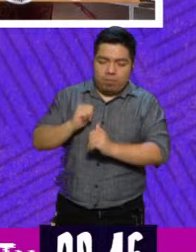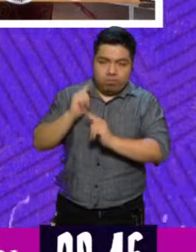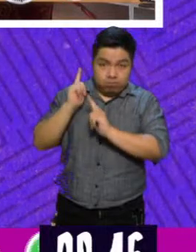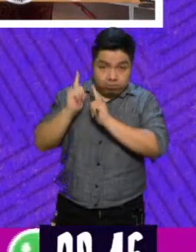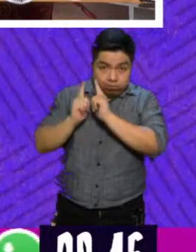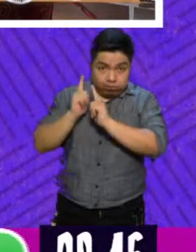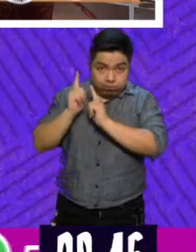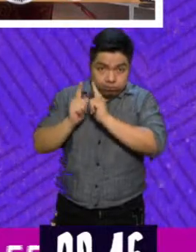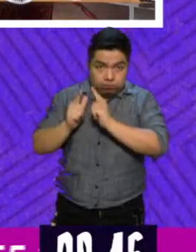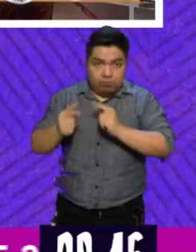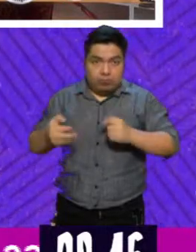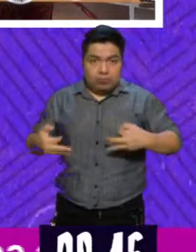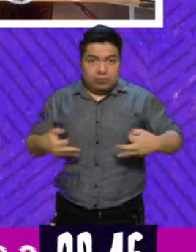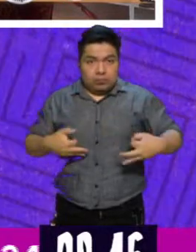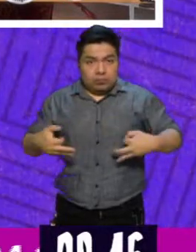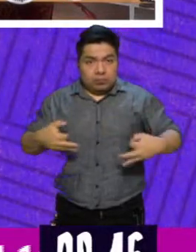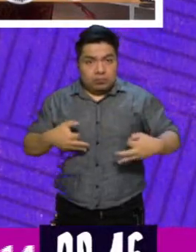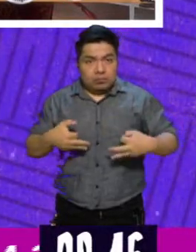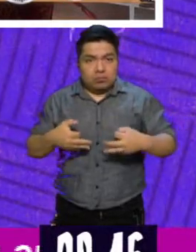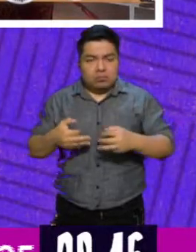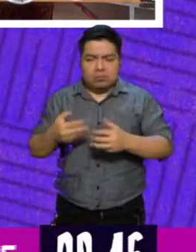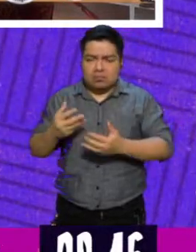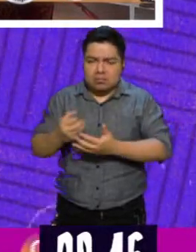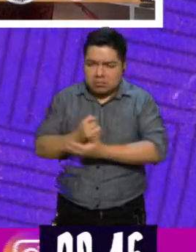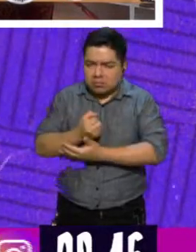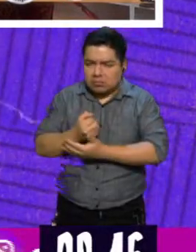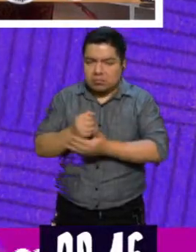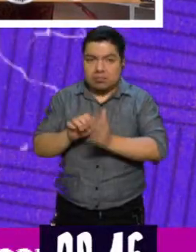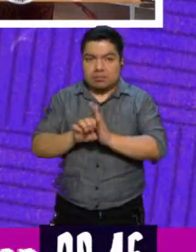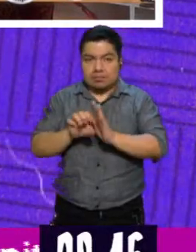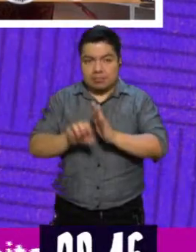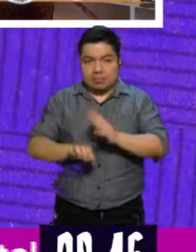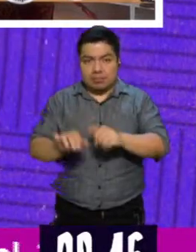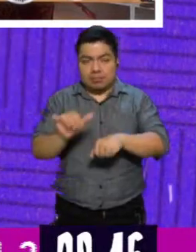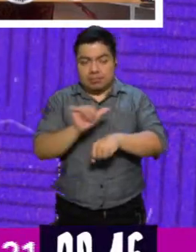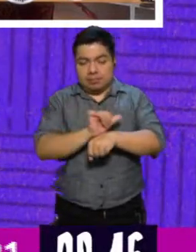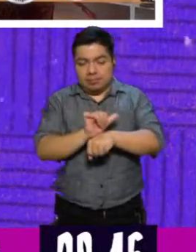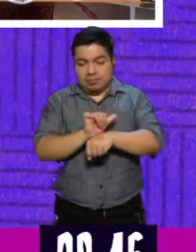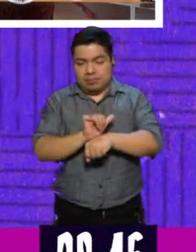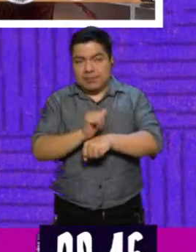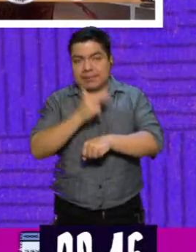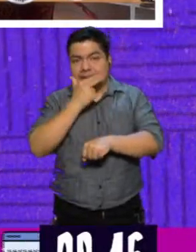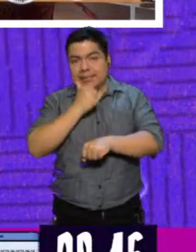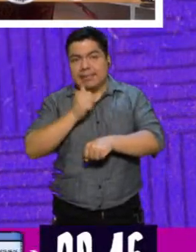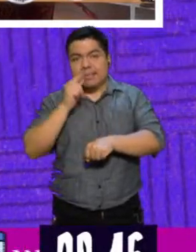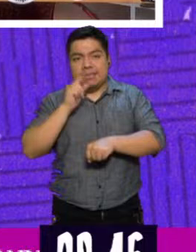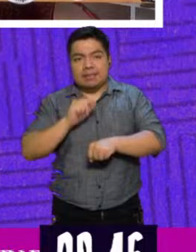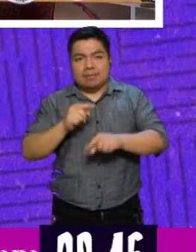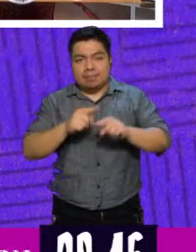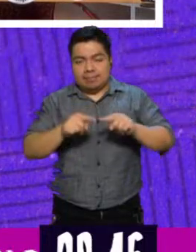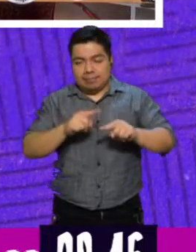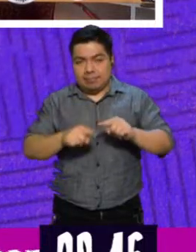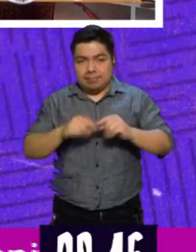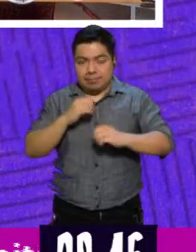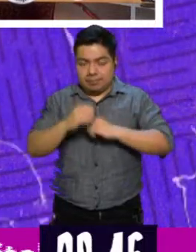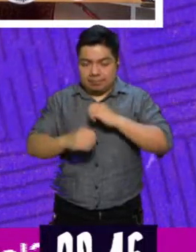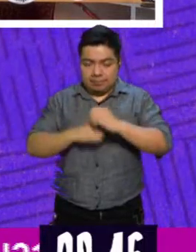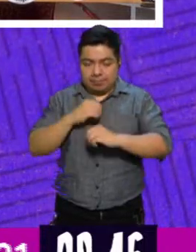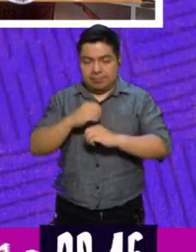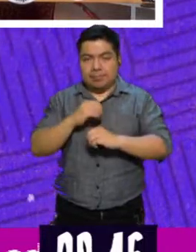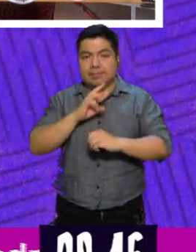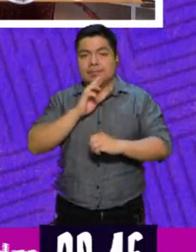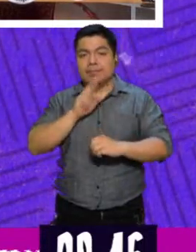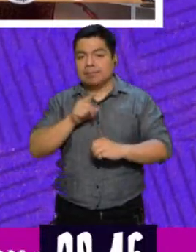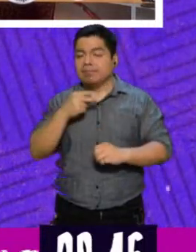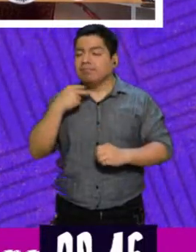los teatros, para conseguir cuando los actores en las tragedias y en las comedias pudieran tener mejor